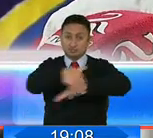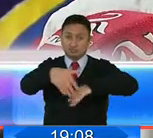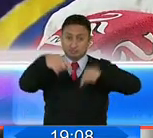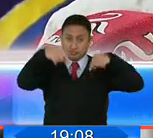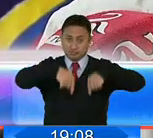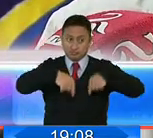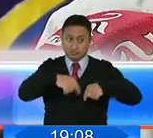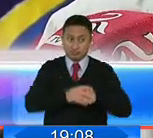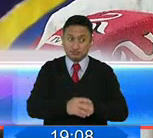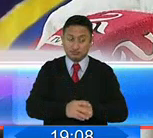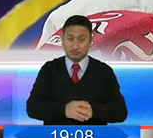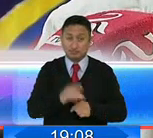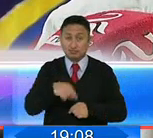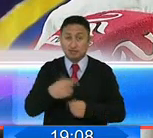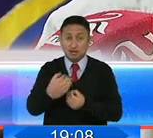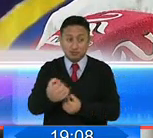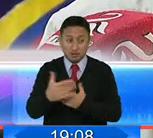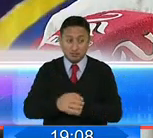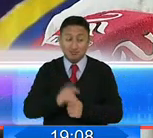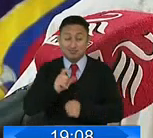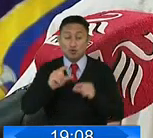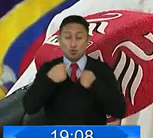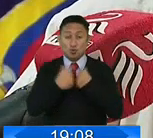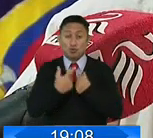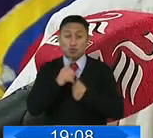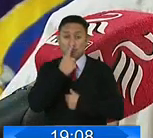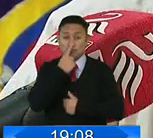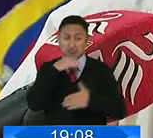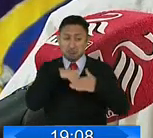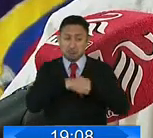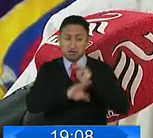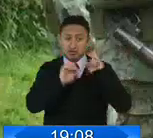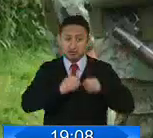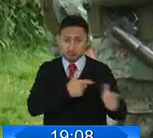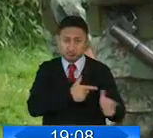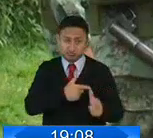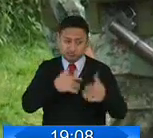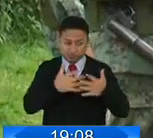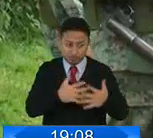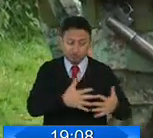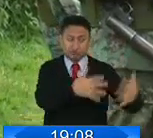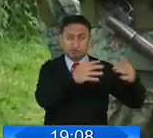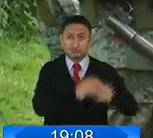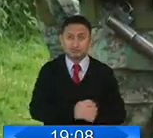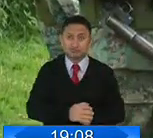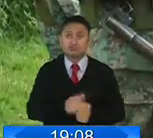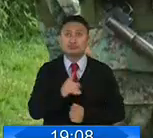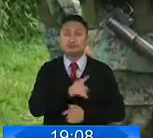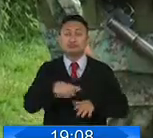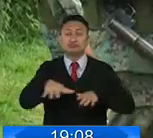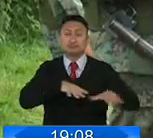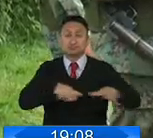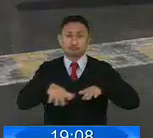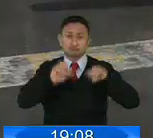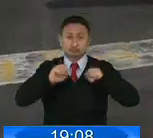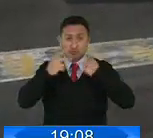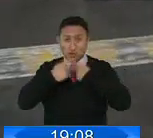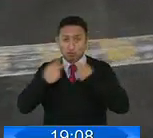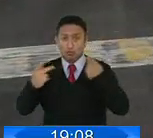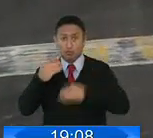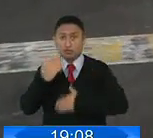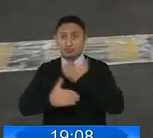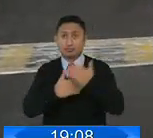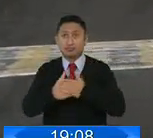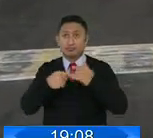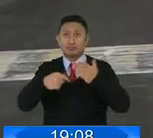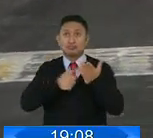tenido reseñas de infiltración y que han sido repelidas. Los detalles de estas acciones militares se hacen públicas posterior al